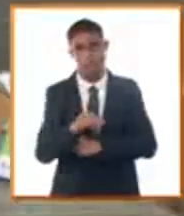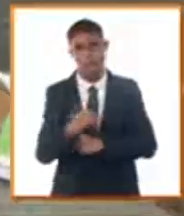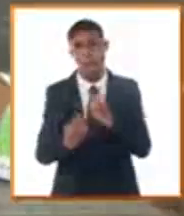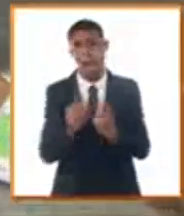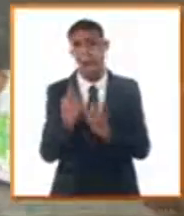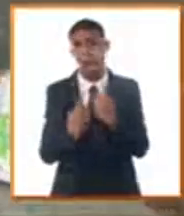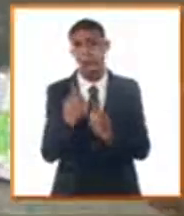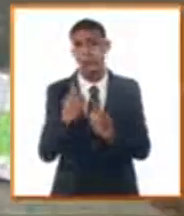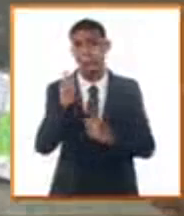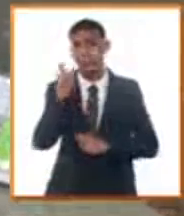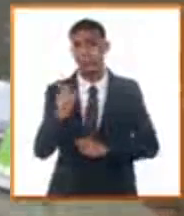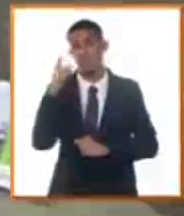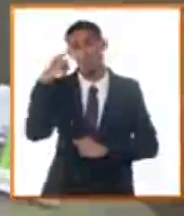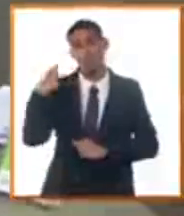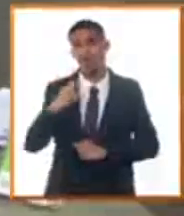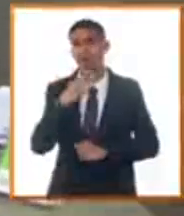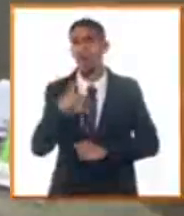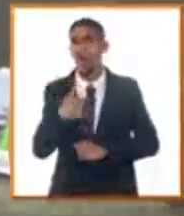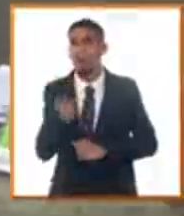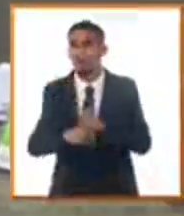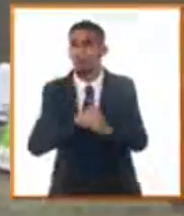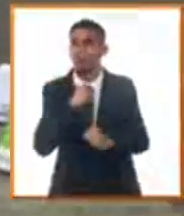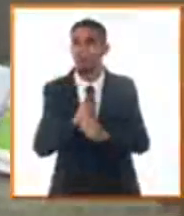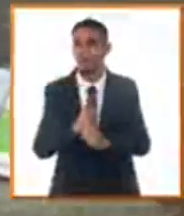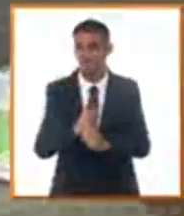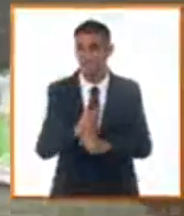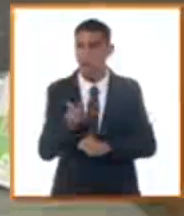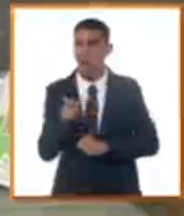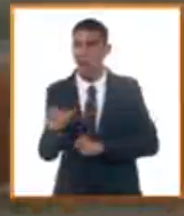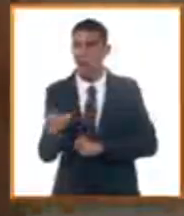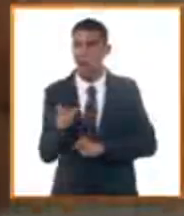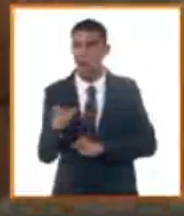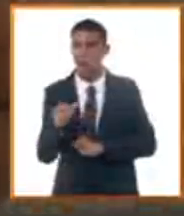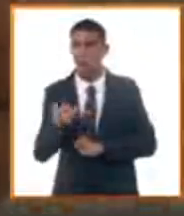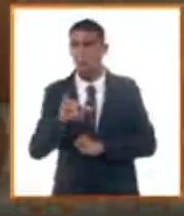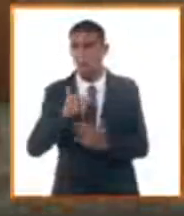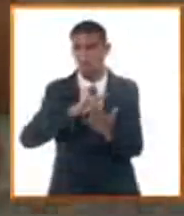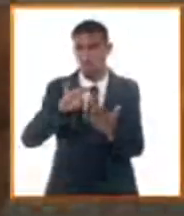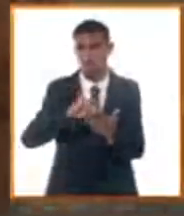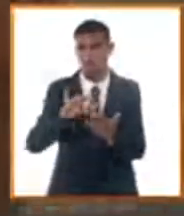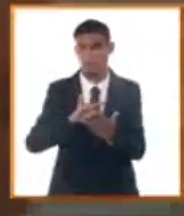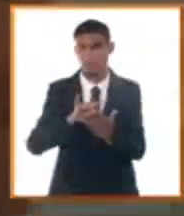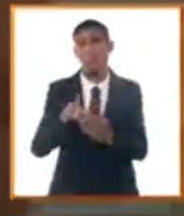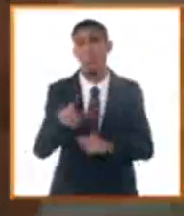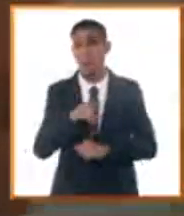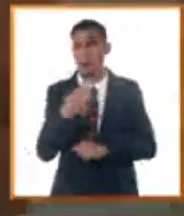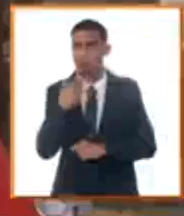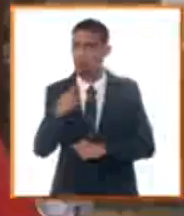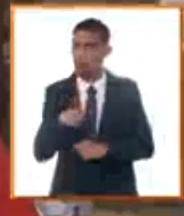se hace y los beneficios que tiene de no andar con el efectivo encima y además de eso, los descuentos que se le hace.